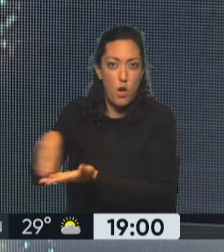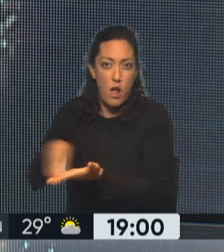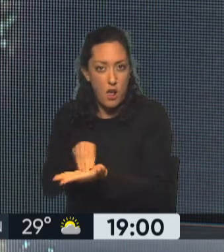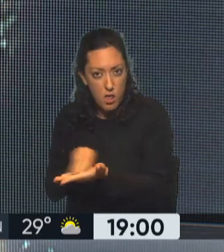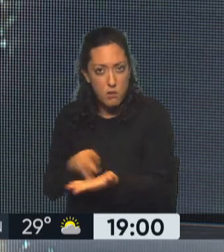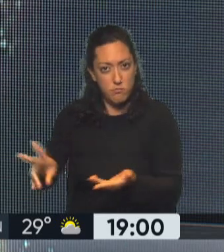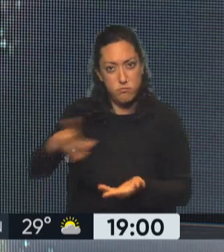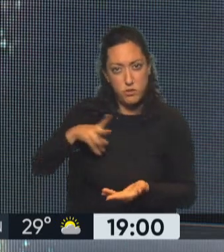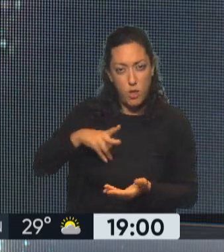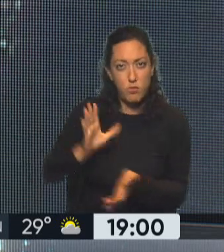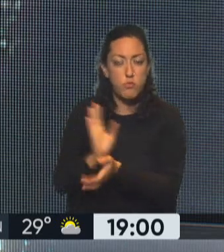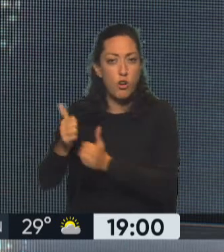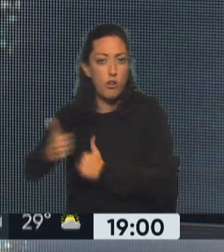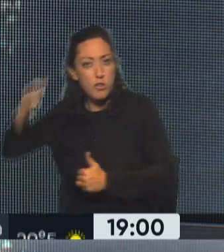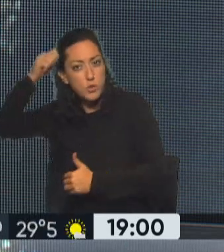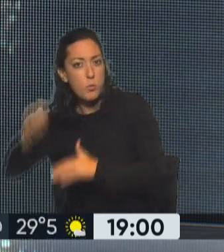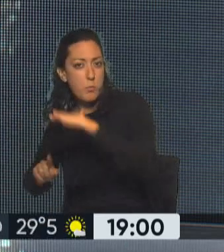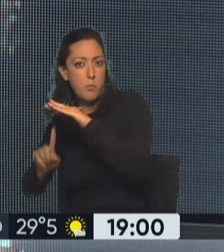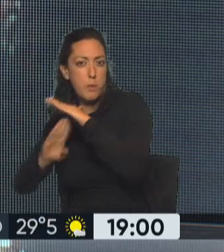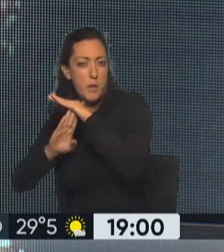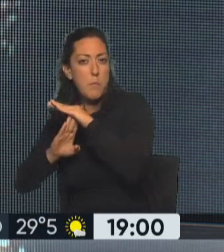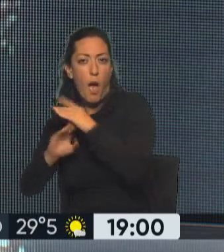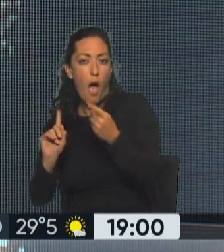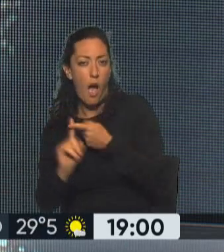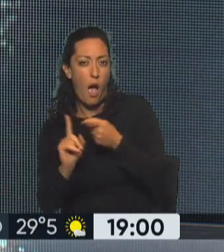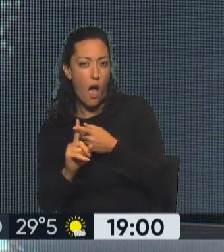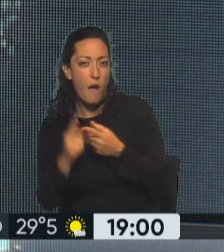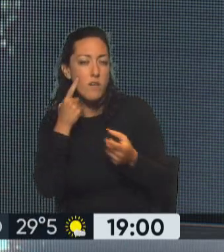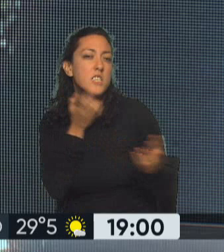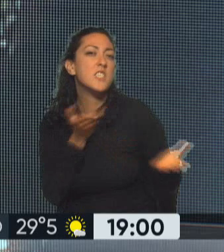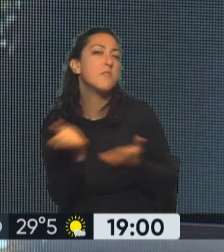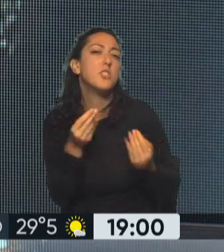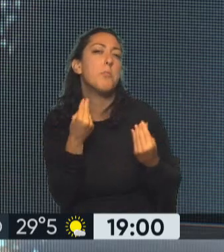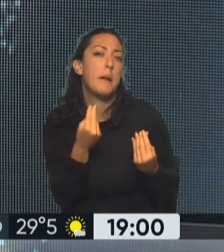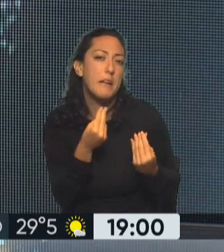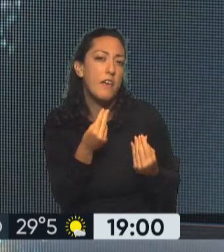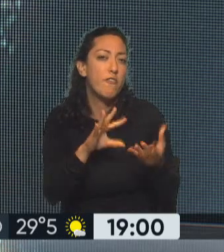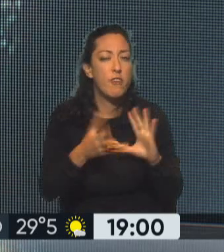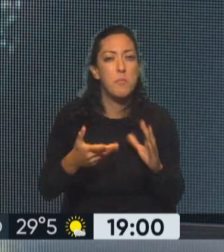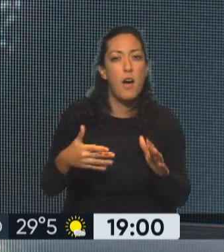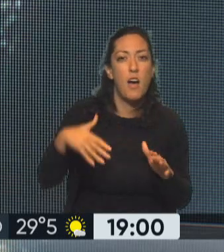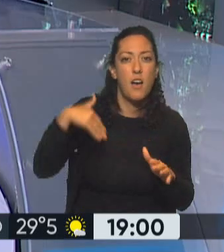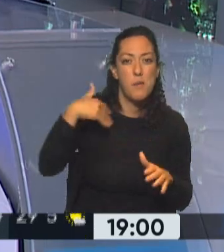giran alrededor de la Corte Suprema y que ofrecen sus servicios Ahí va. precisamente para ejercer este tipo de lobby, ¿no? Escándalo.